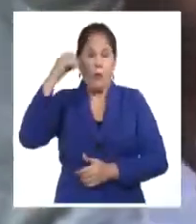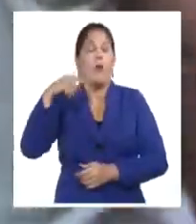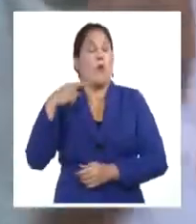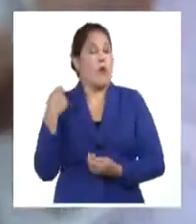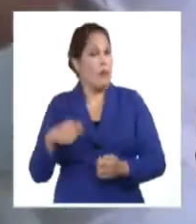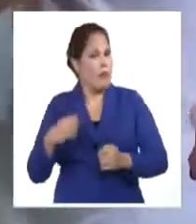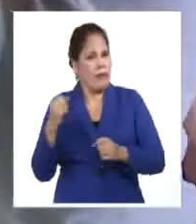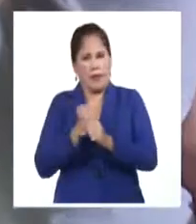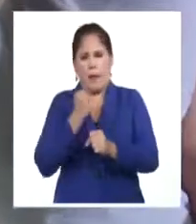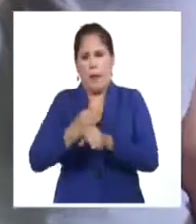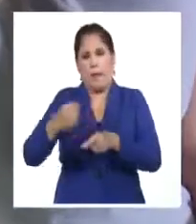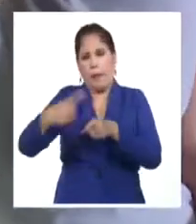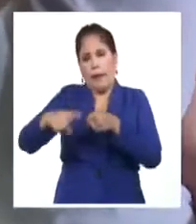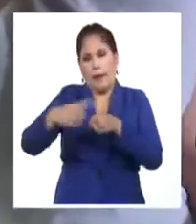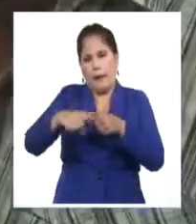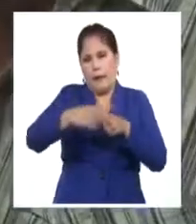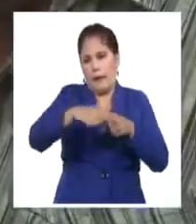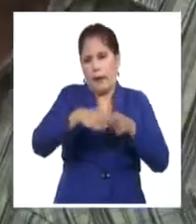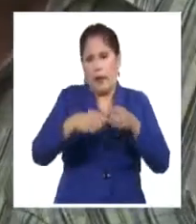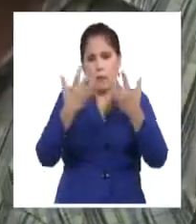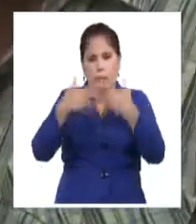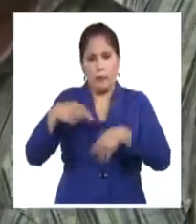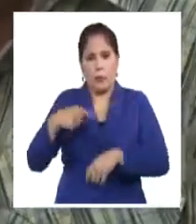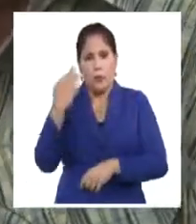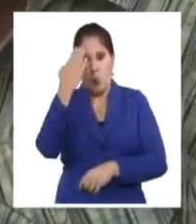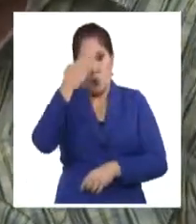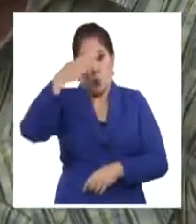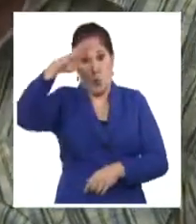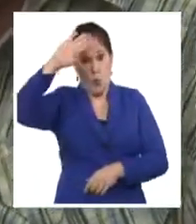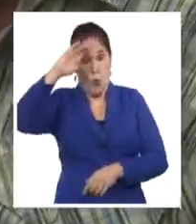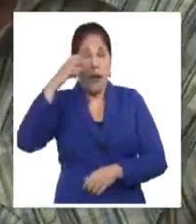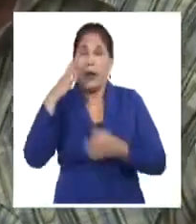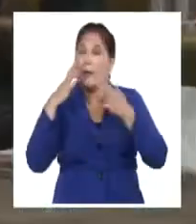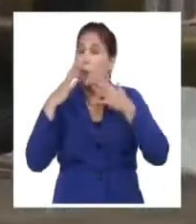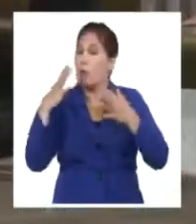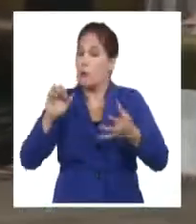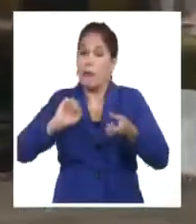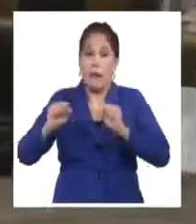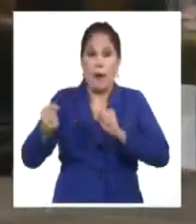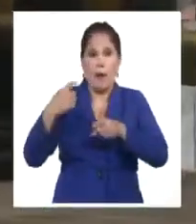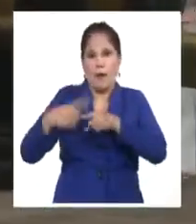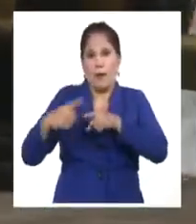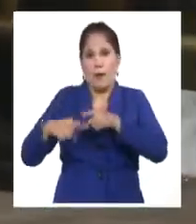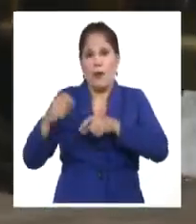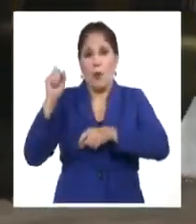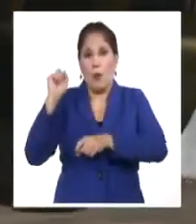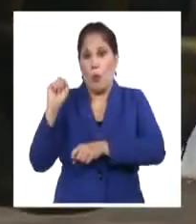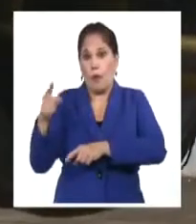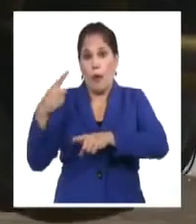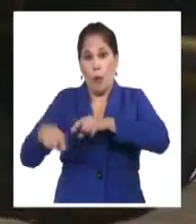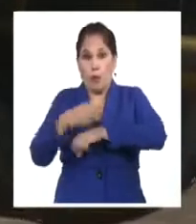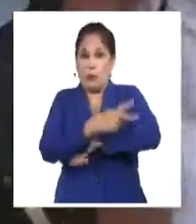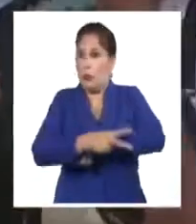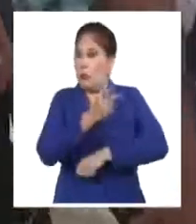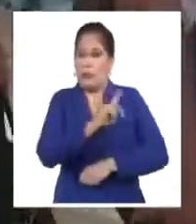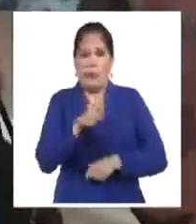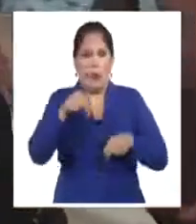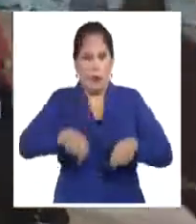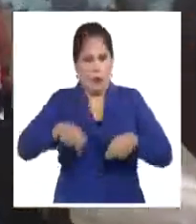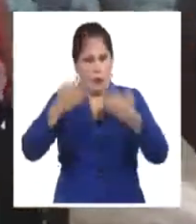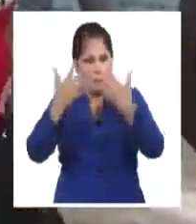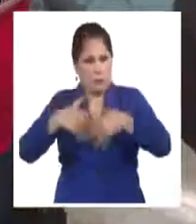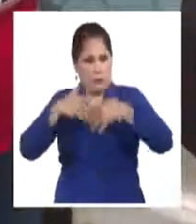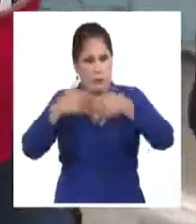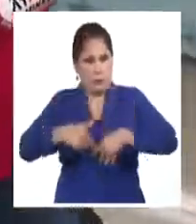el empleo de materias primas de producción nacional. Estrategia, dijo, que permitirá ahorrar recursos y acortar los ciclos productivos. El